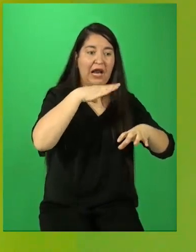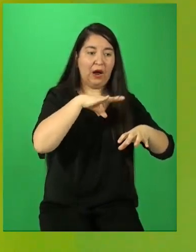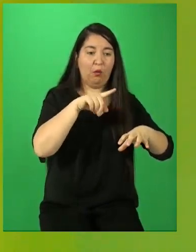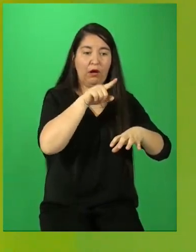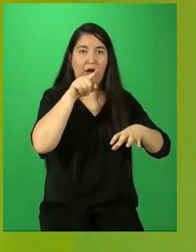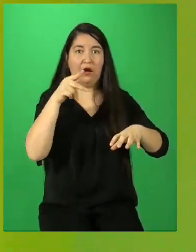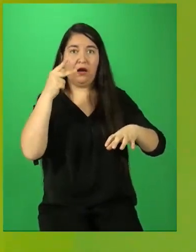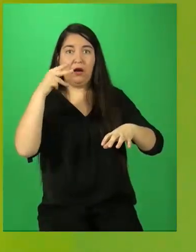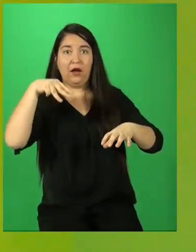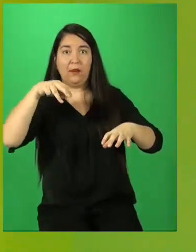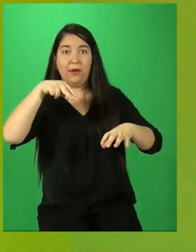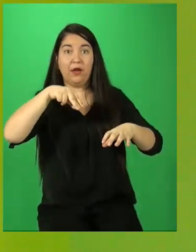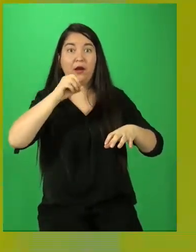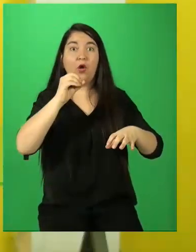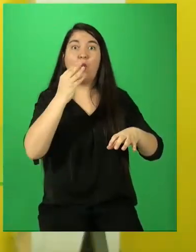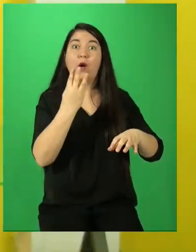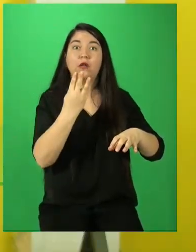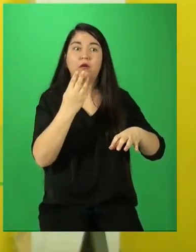está el permanganato de potasio.